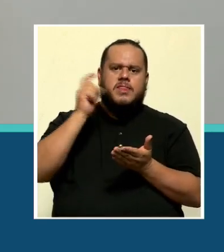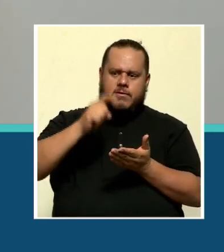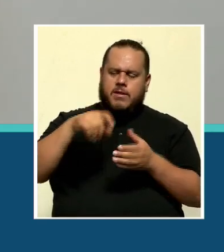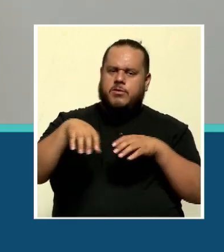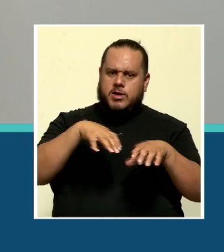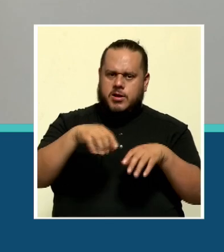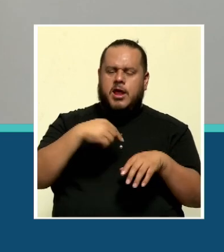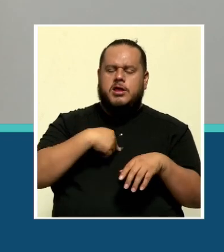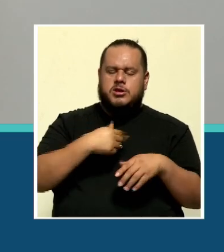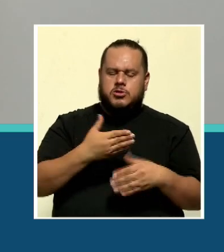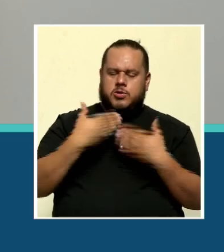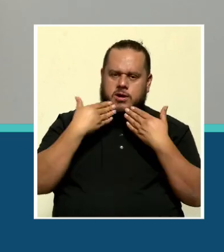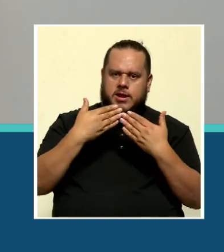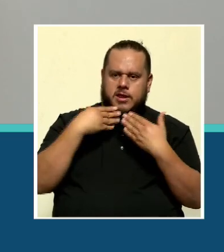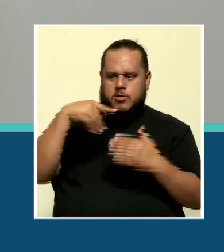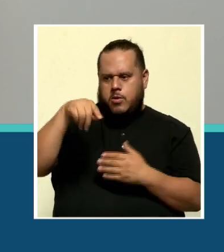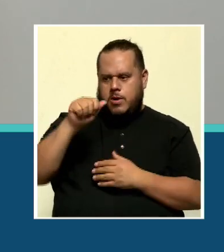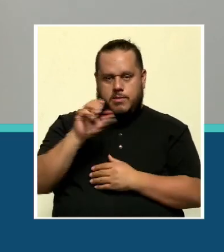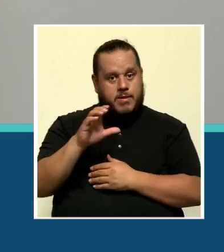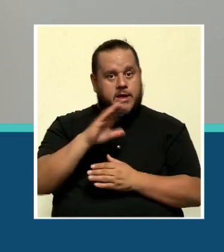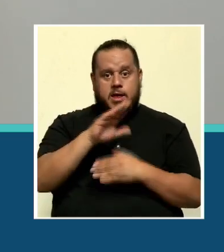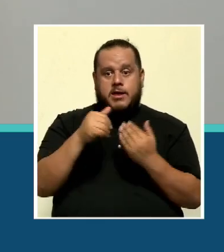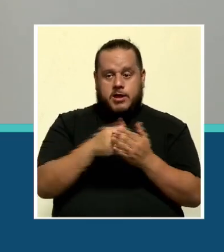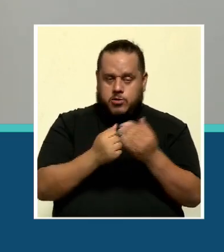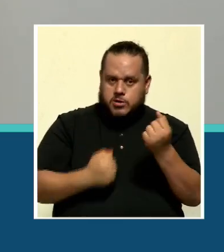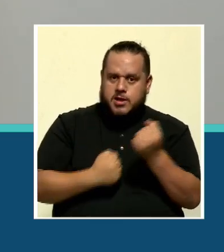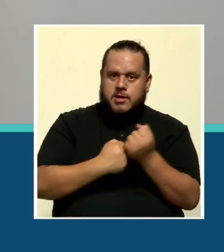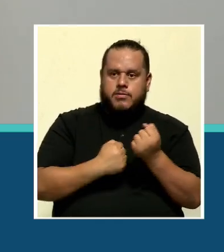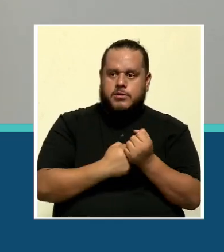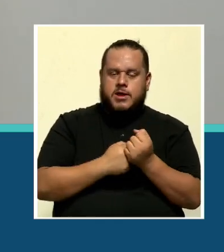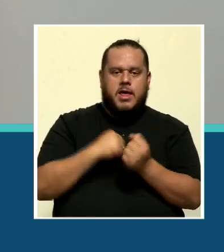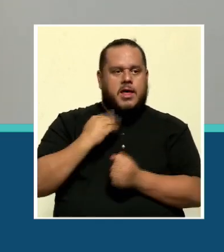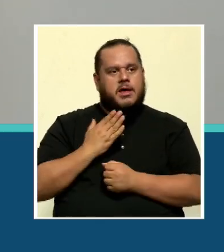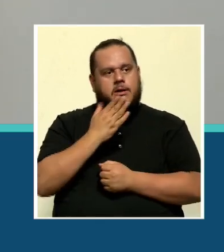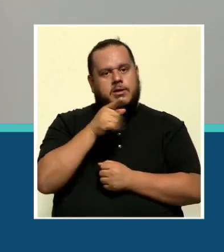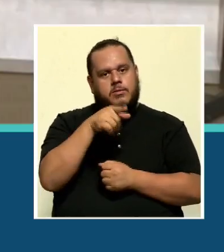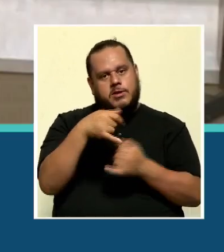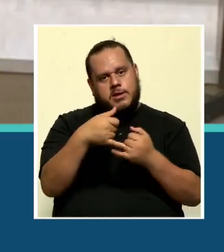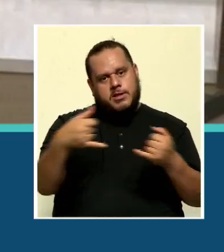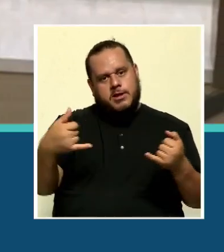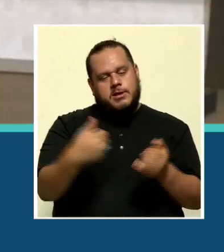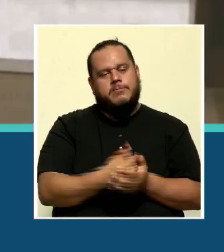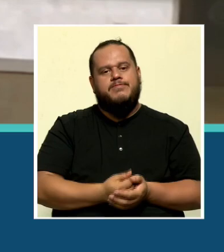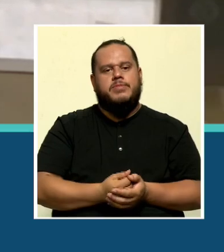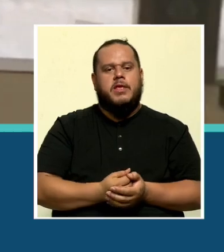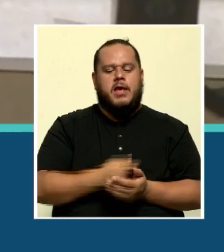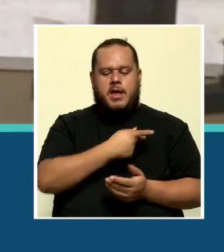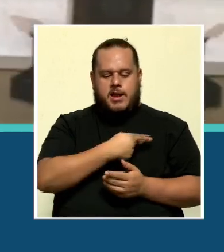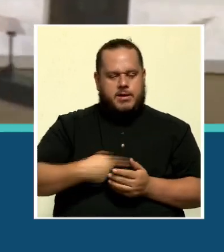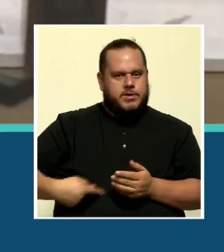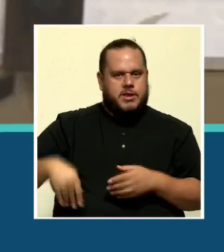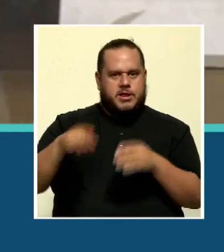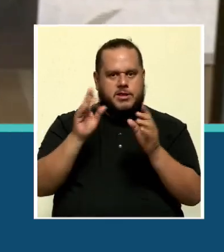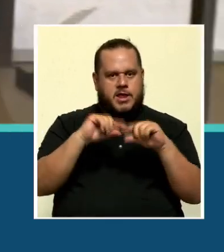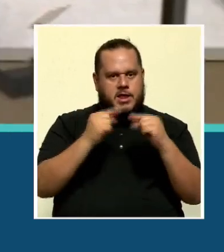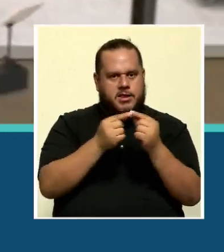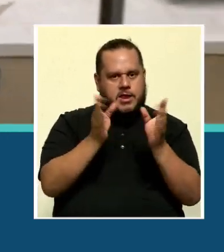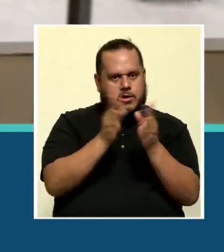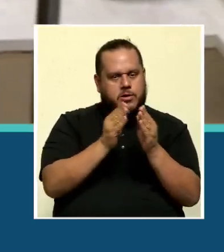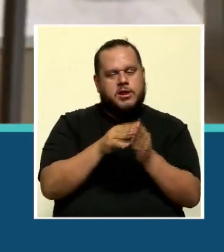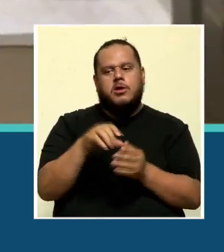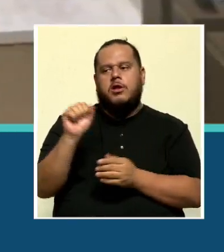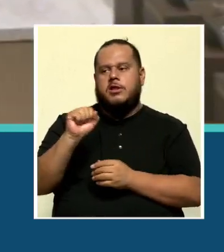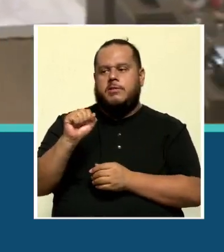fracción del Partido Acción Ciudadana que todos han apoyado de que vayamos en esa línea. La presidenta del Congreso, Silvia Hernández,